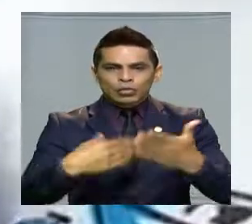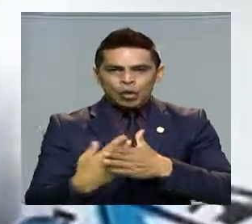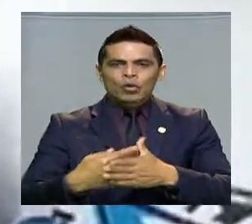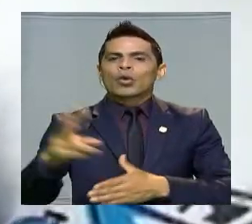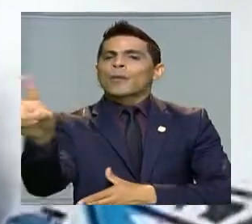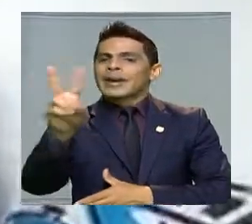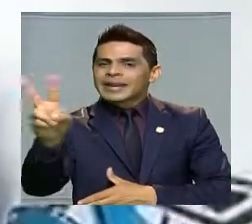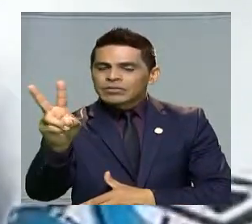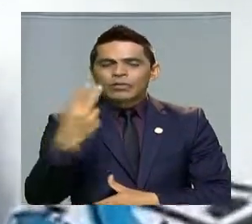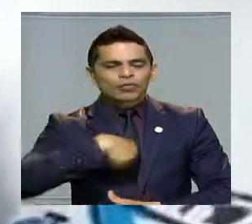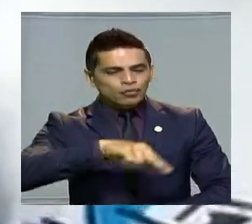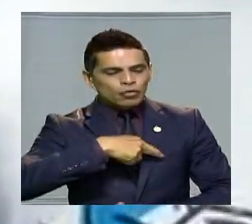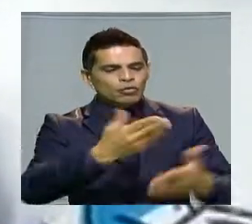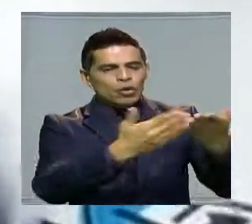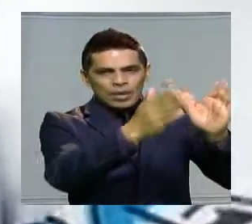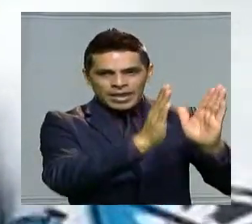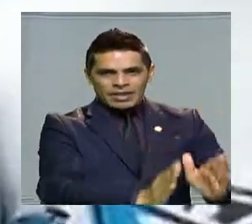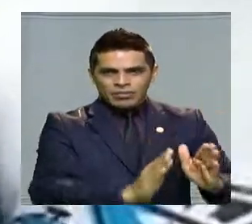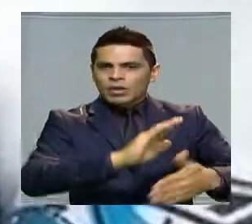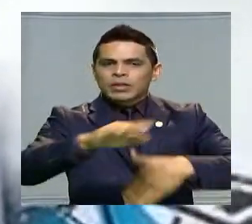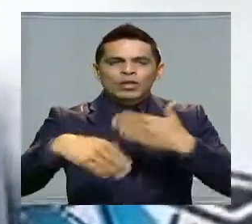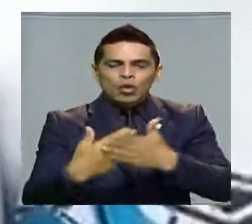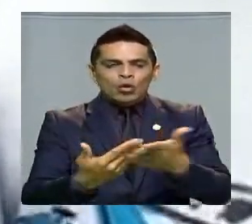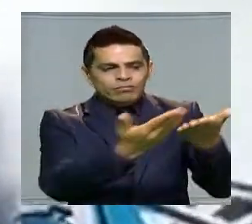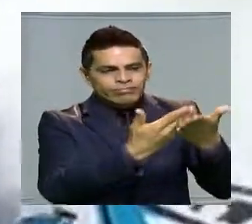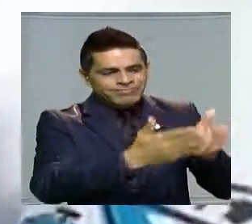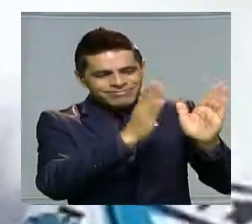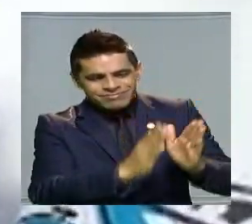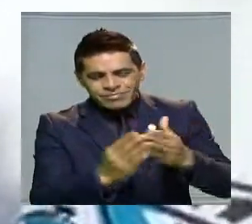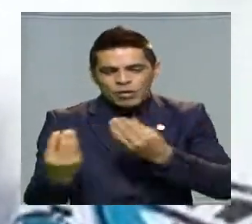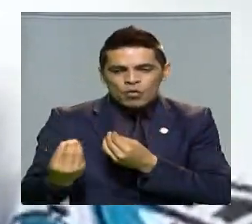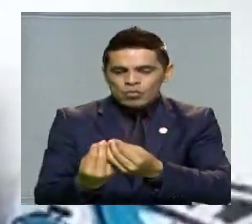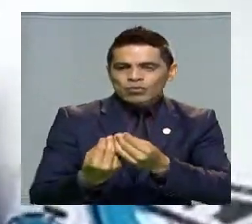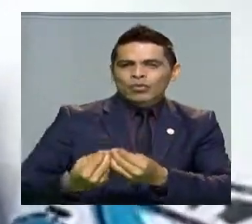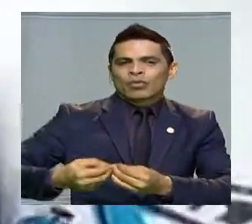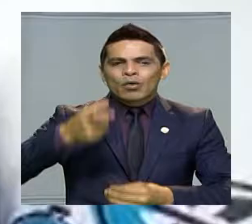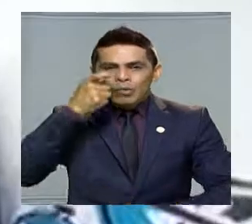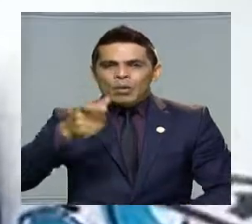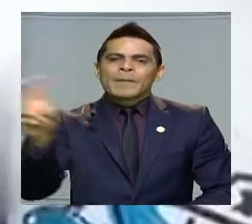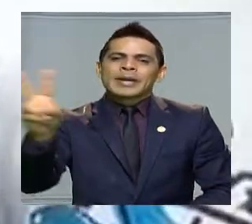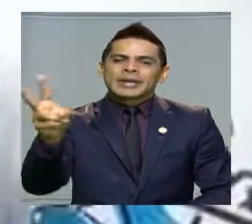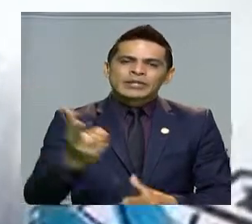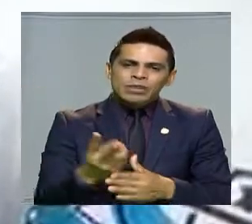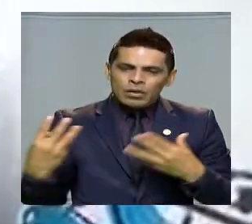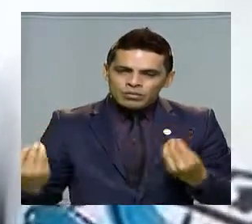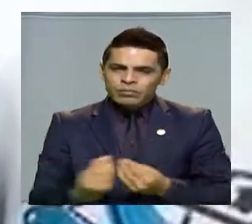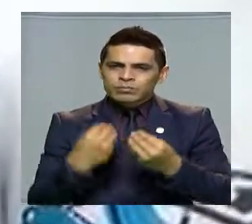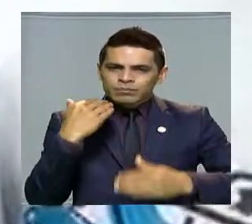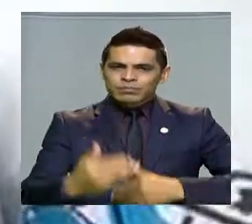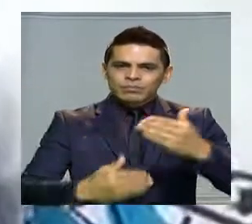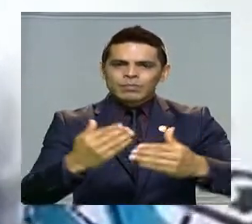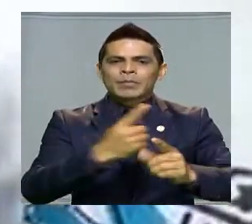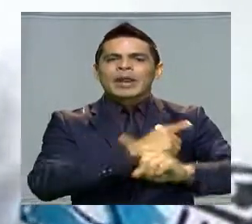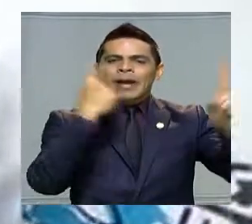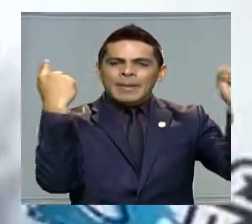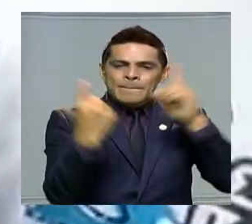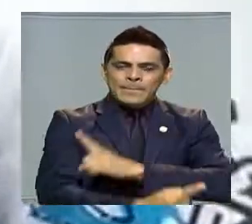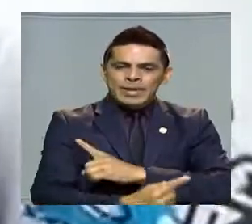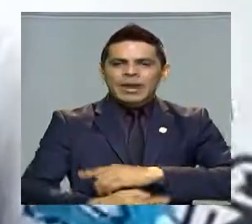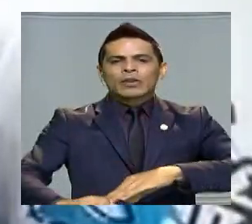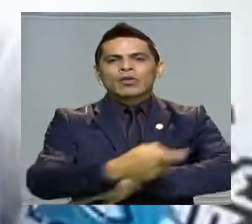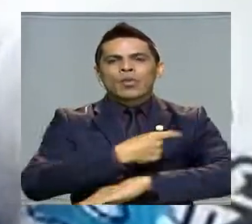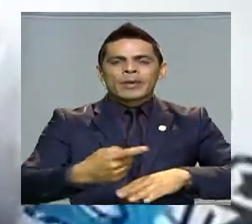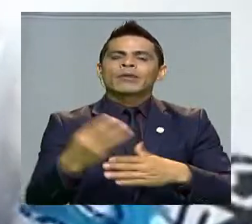los estudiantes y todos los ciudadanos tenemos que avanzar determinadamente para cambiar a este gobierno,